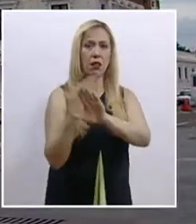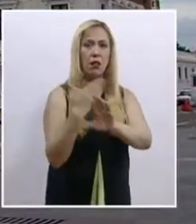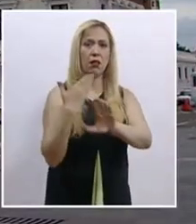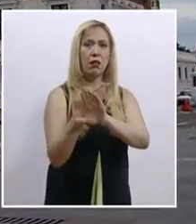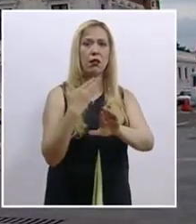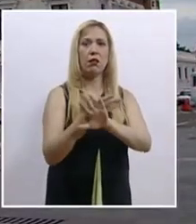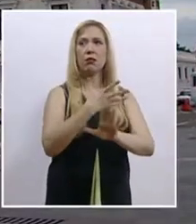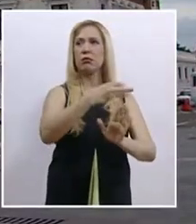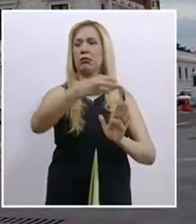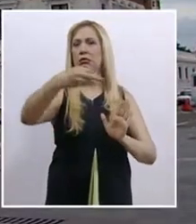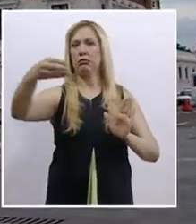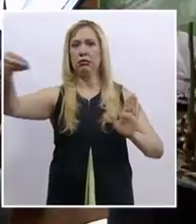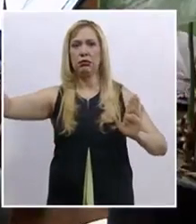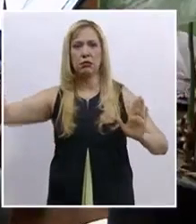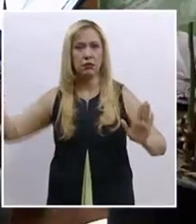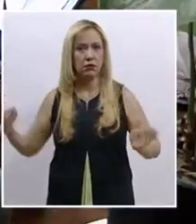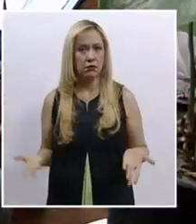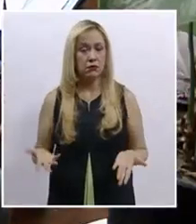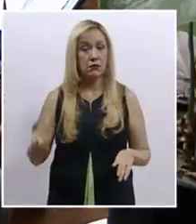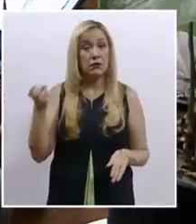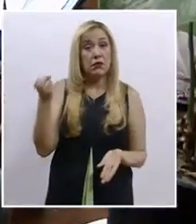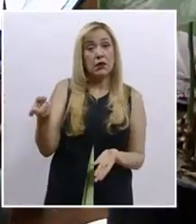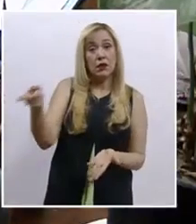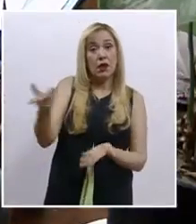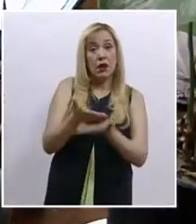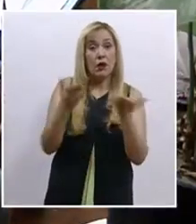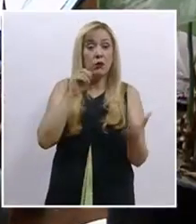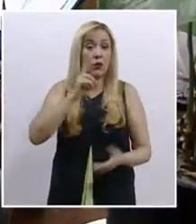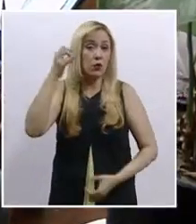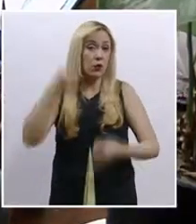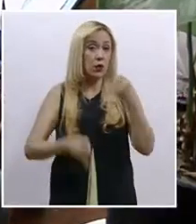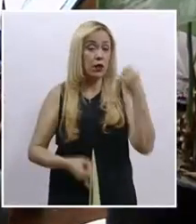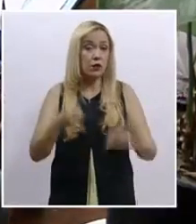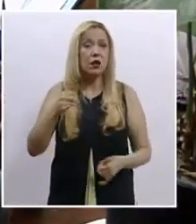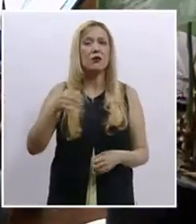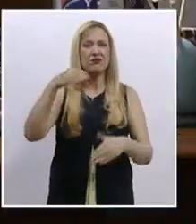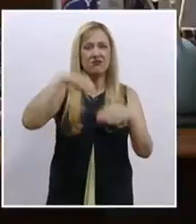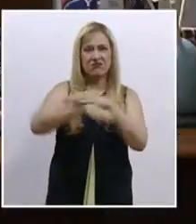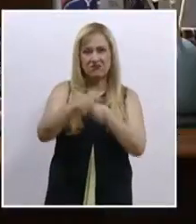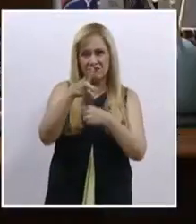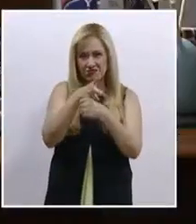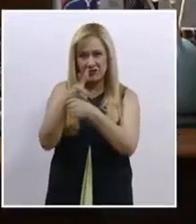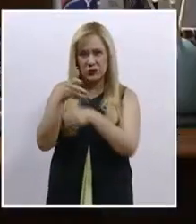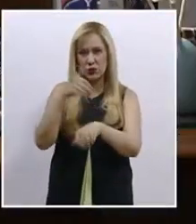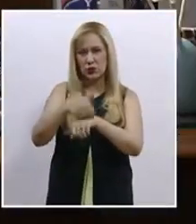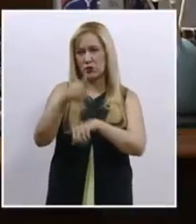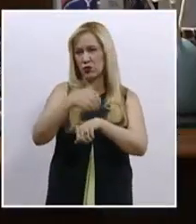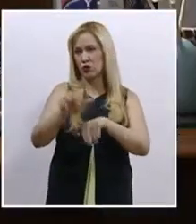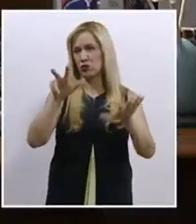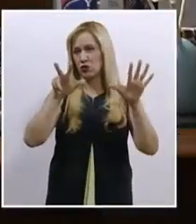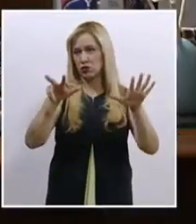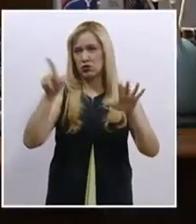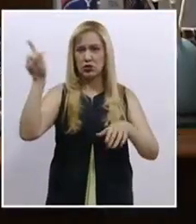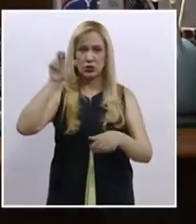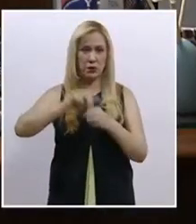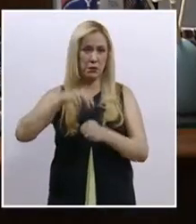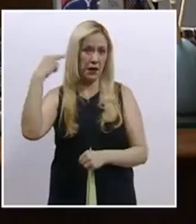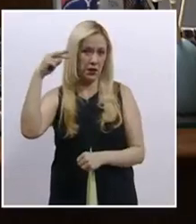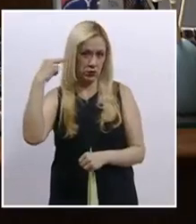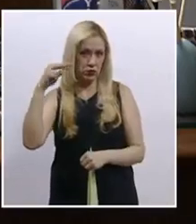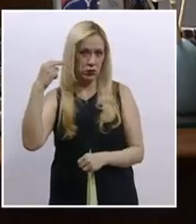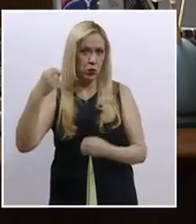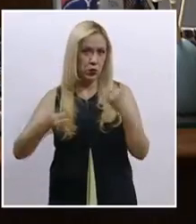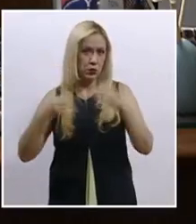estatal. En el caso concreto de la jueza de control y proceso penal oral del 18º Distrito Judicial Penal en Veracruz, quien